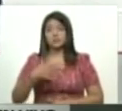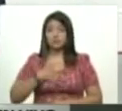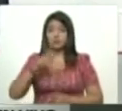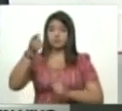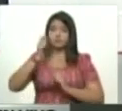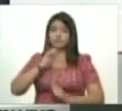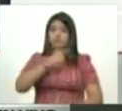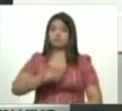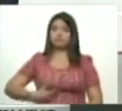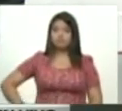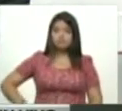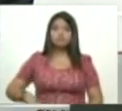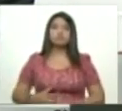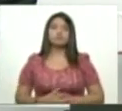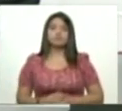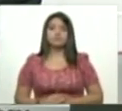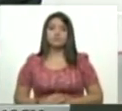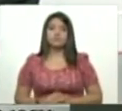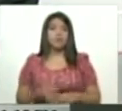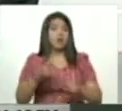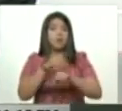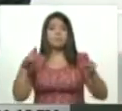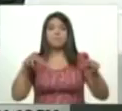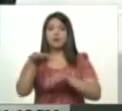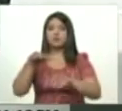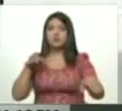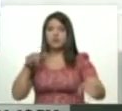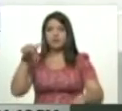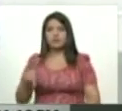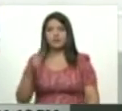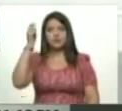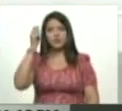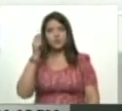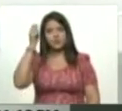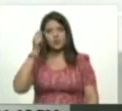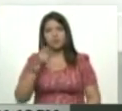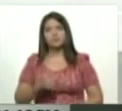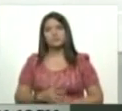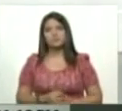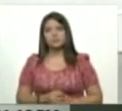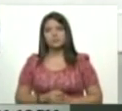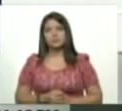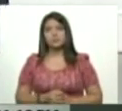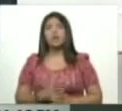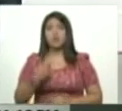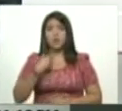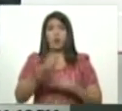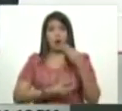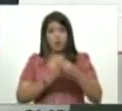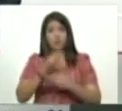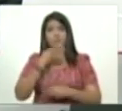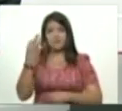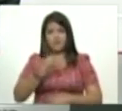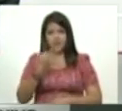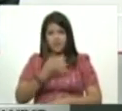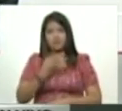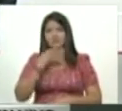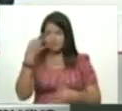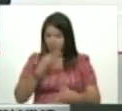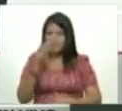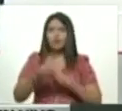investido con el voto mayoritario de esta Cámara. Si así lo hiciere, como lo voy a